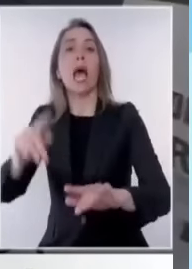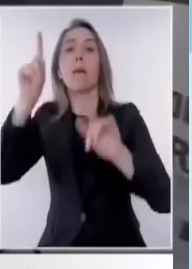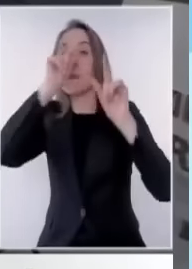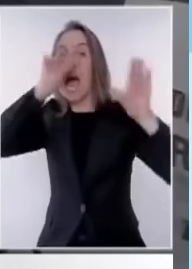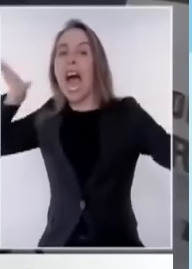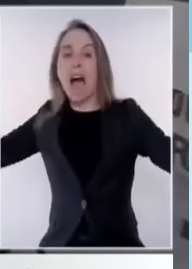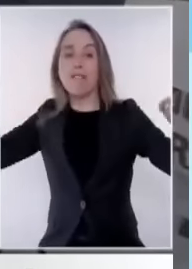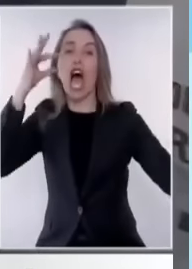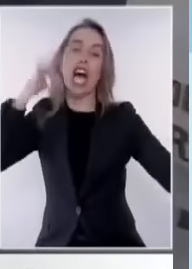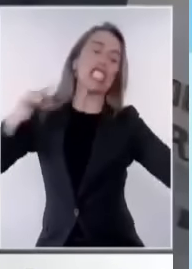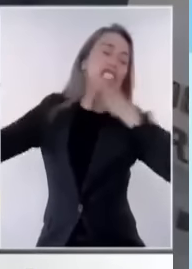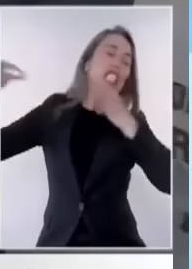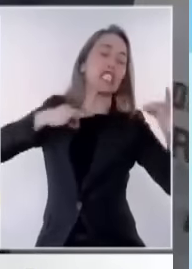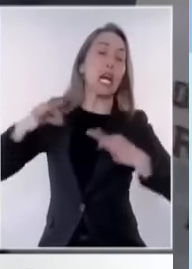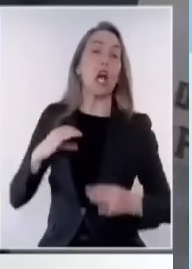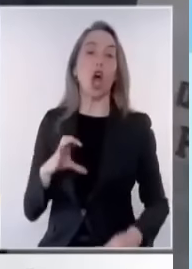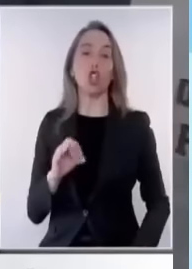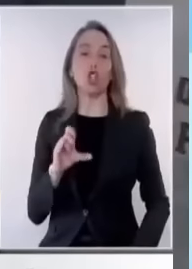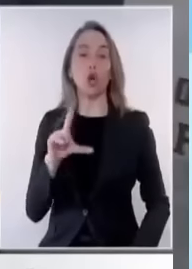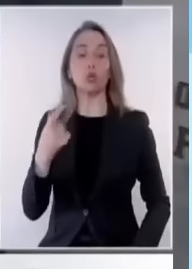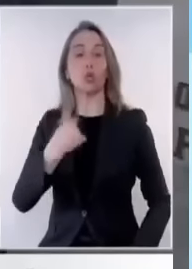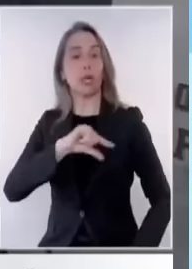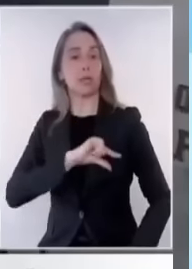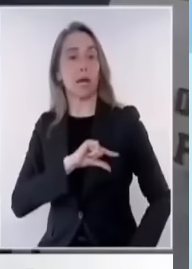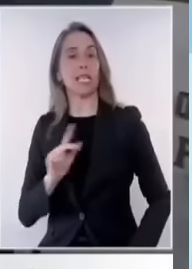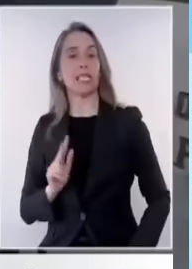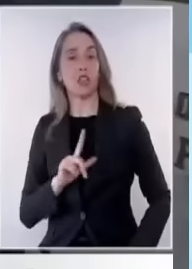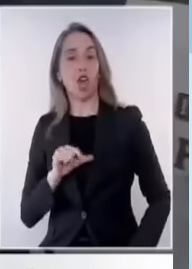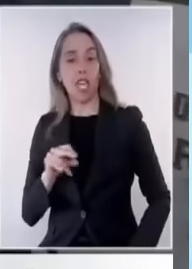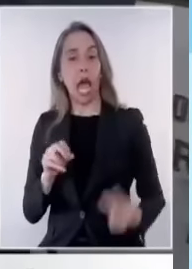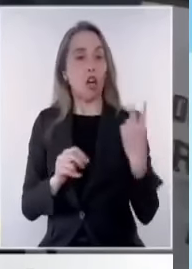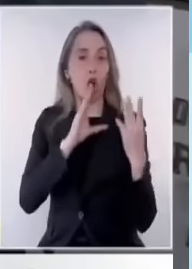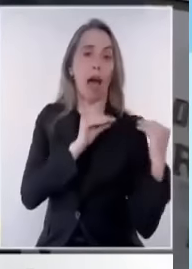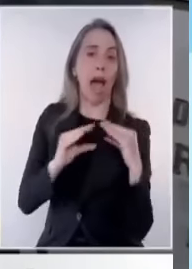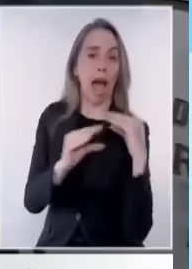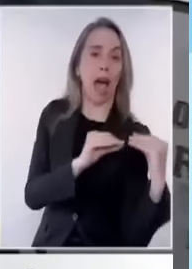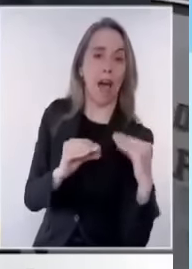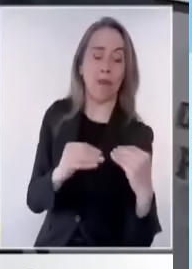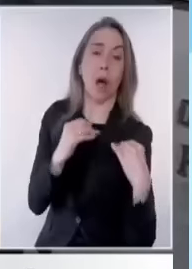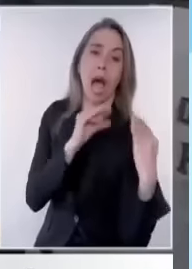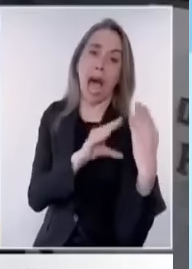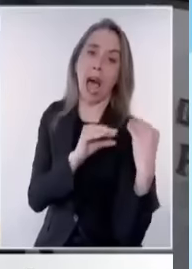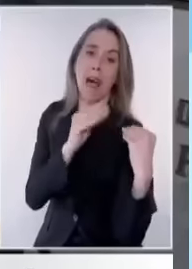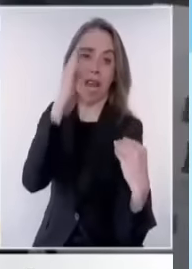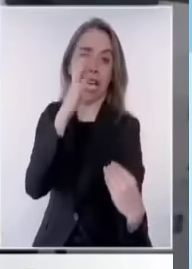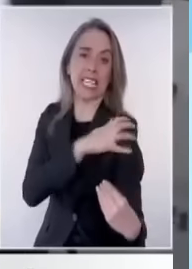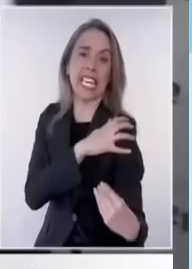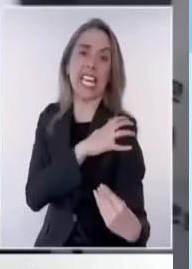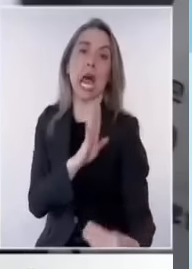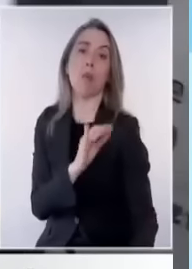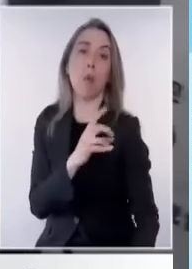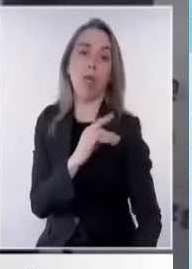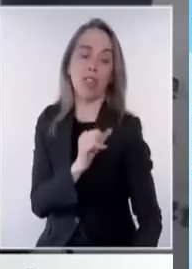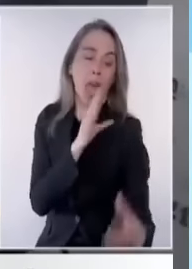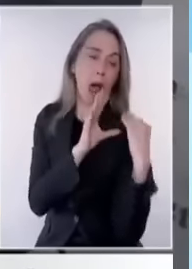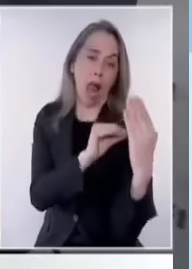de Italia con el cónsul de España, el señor Garrigazo, claro, y el señor Llanos, quienes hacen gestiones ahí potentes con el general Buendía para lograr darle